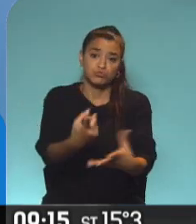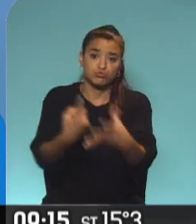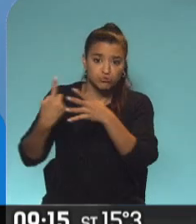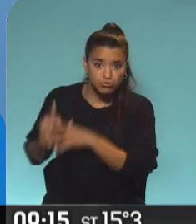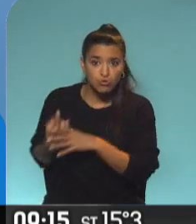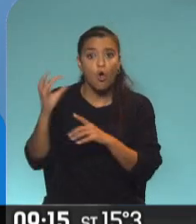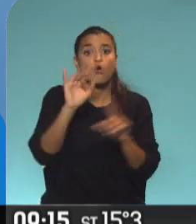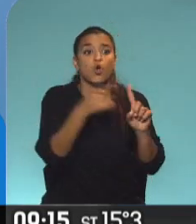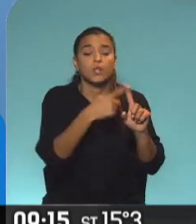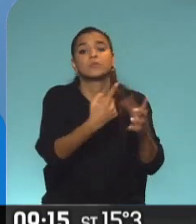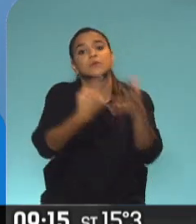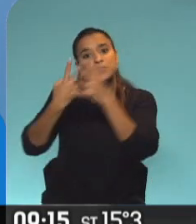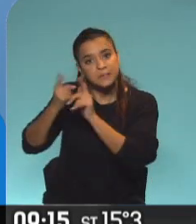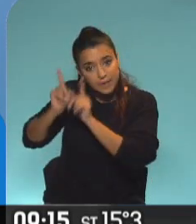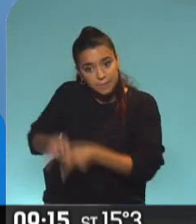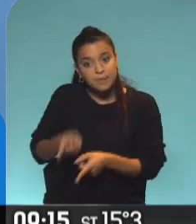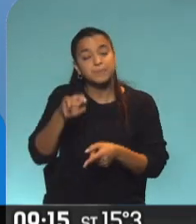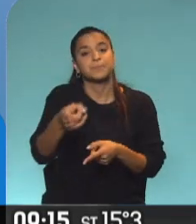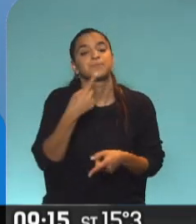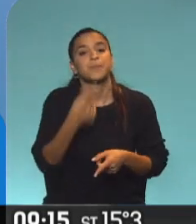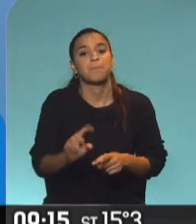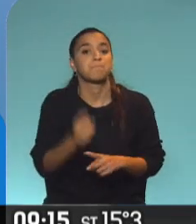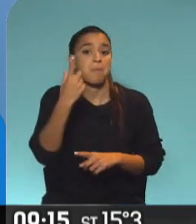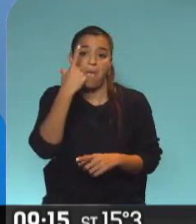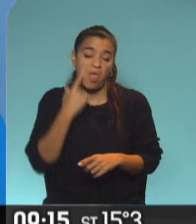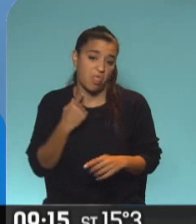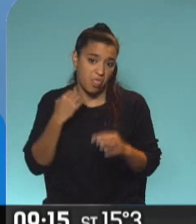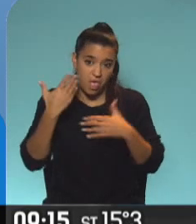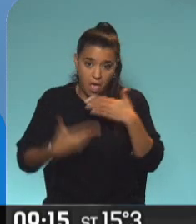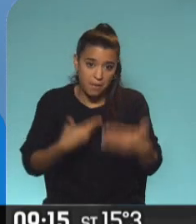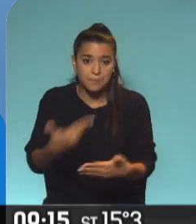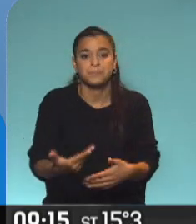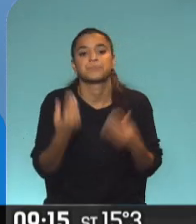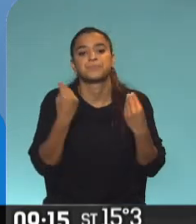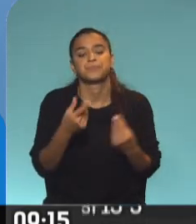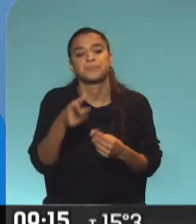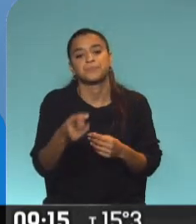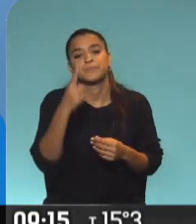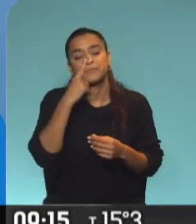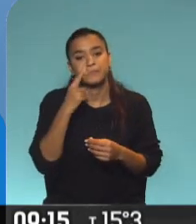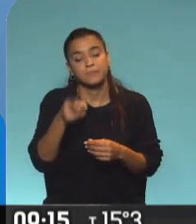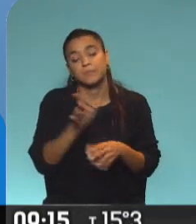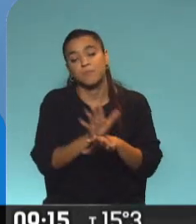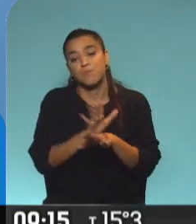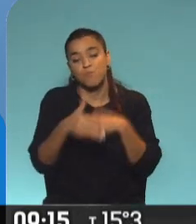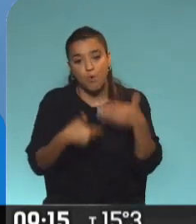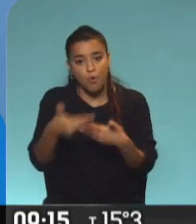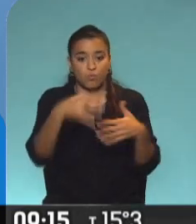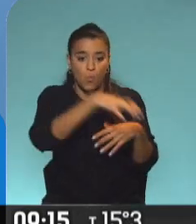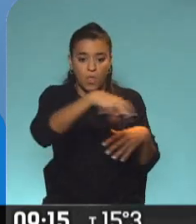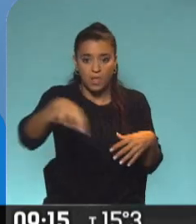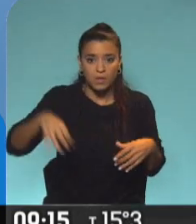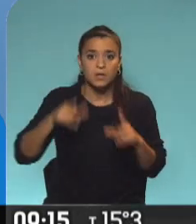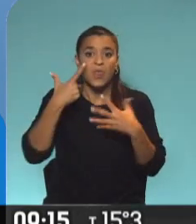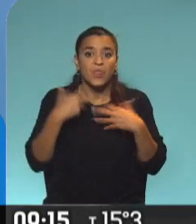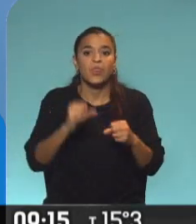contactos estrechos, se realiza desde el primer día, se realiza en forma habitual por las jurisdicciones, y